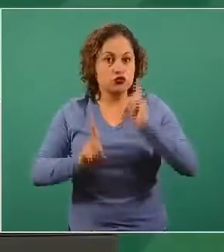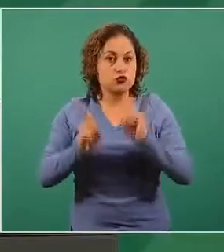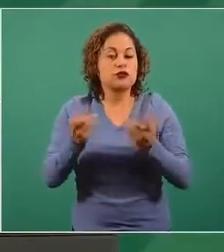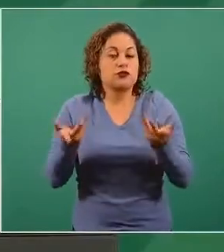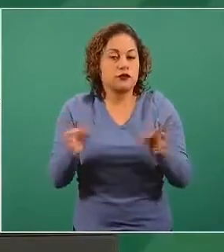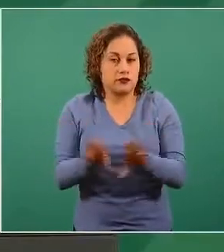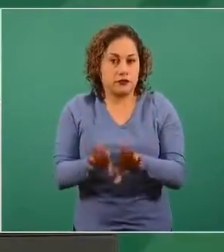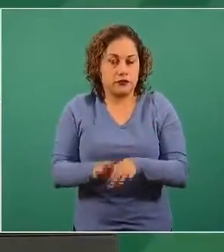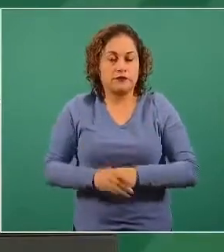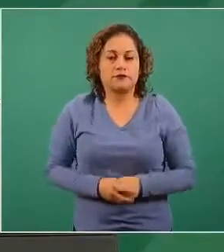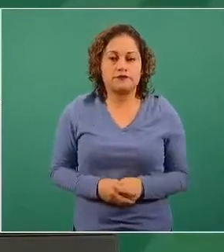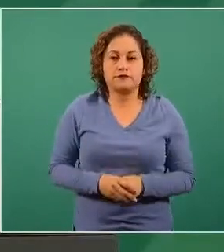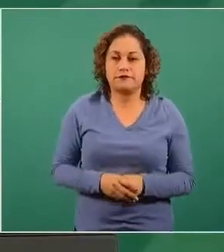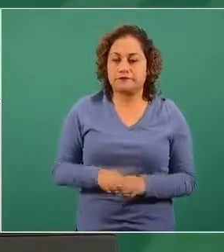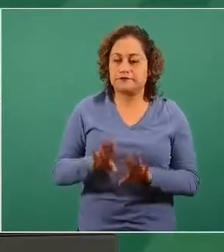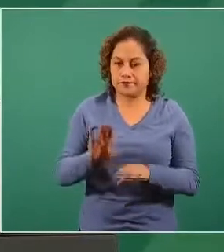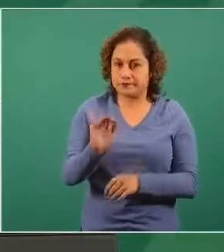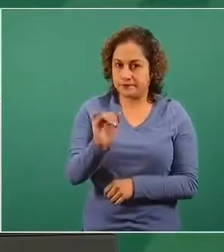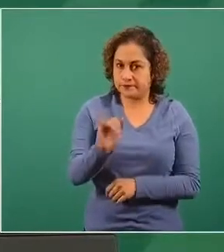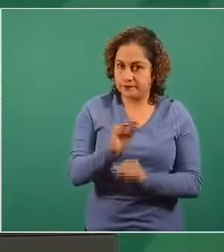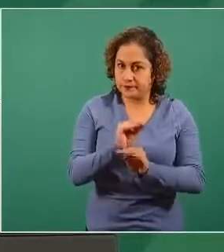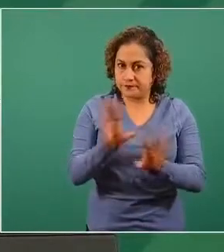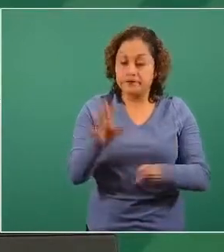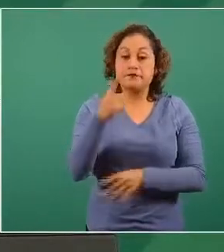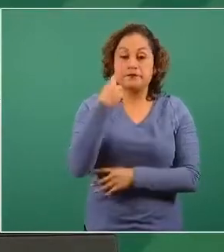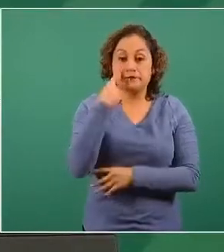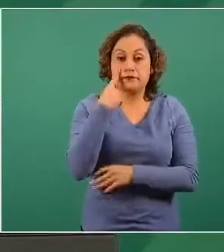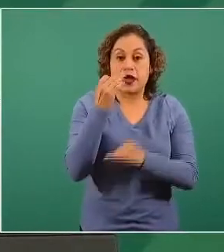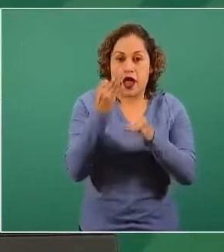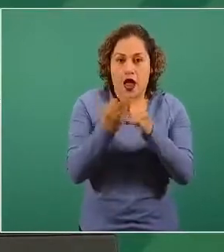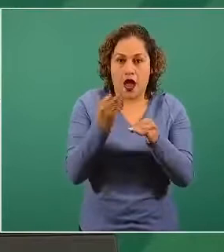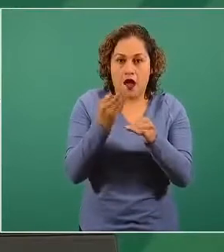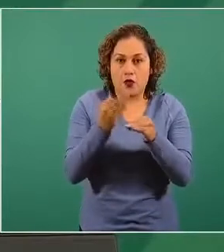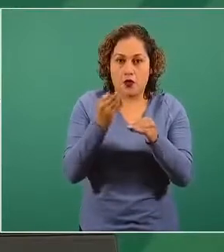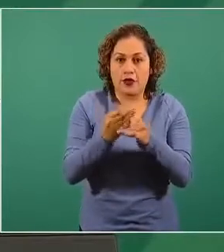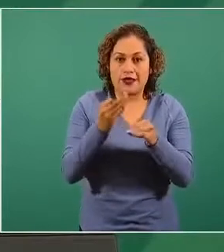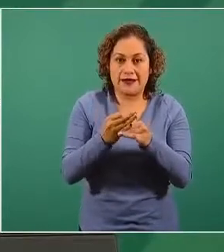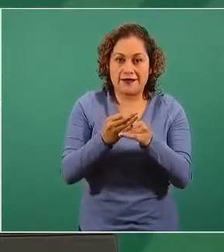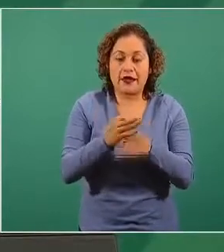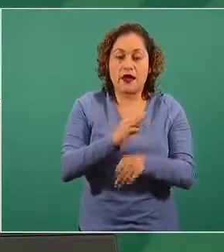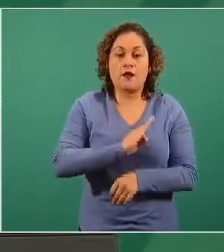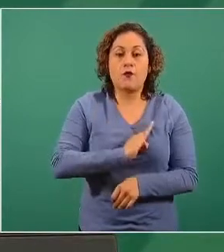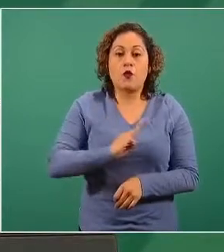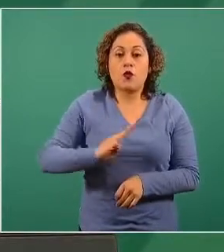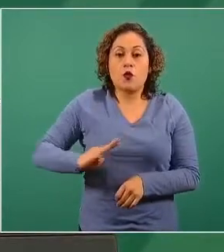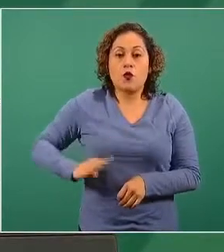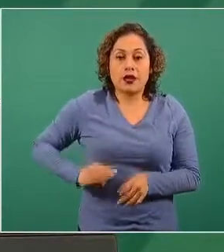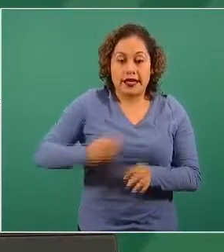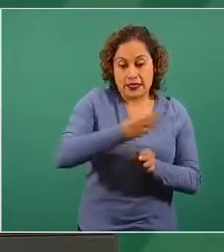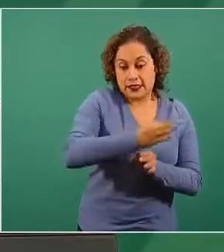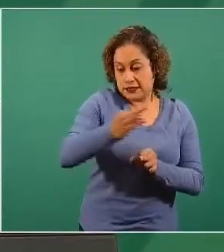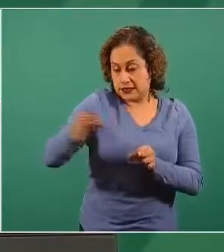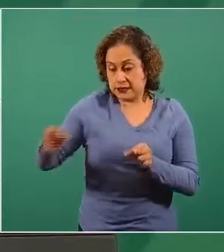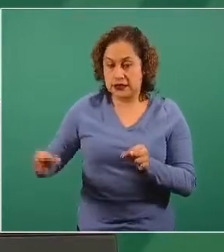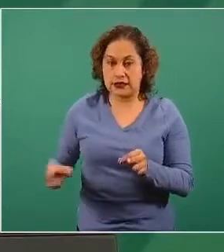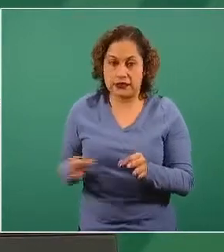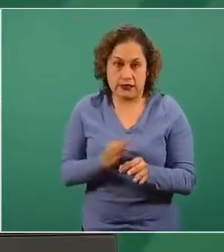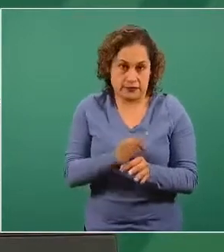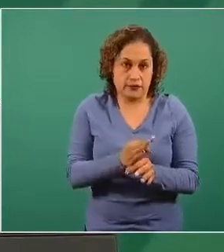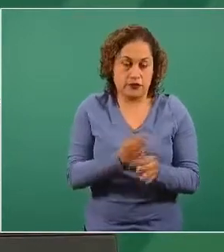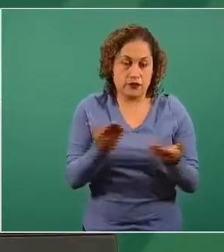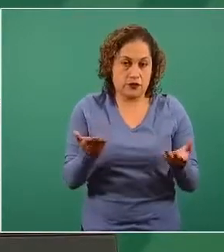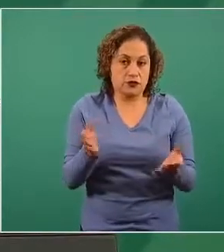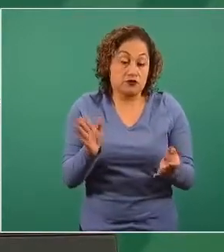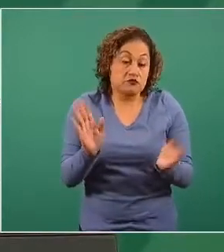gusto. La información ahorita es por municipios, entonces en realidad creo que lo más útil sería volver a